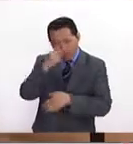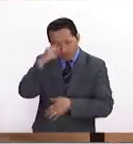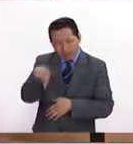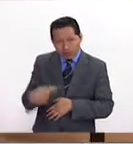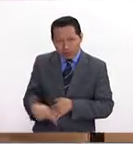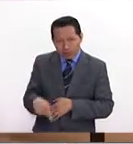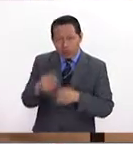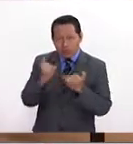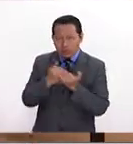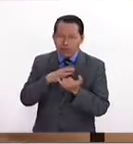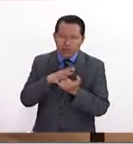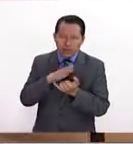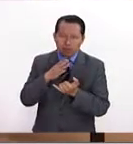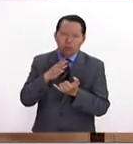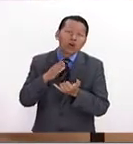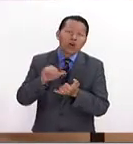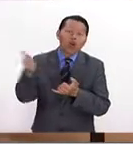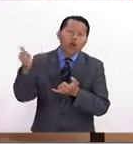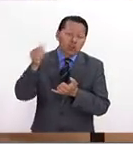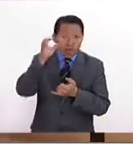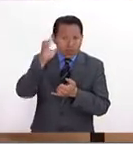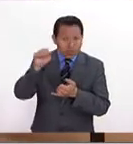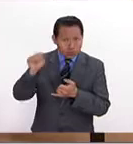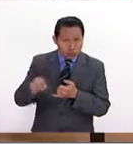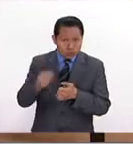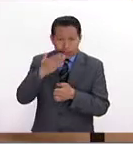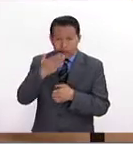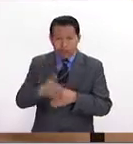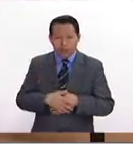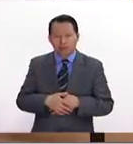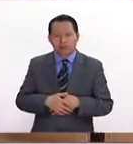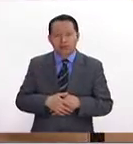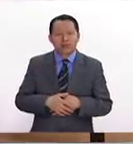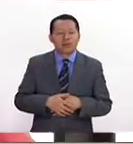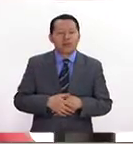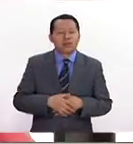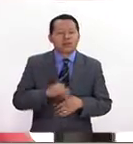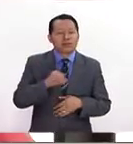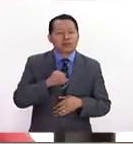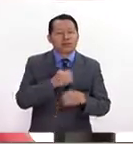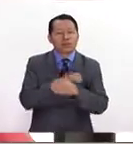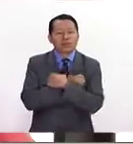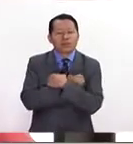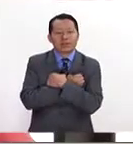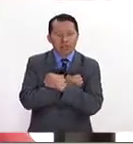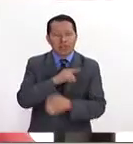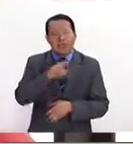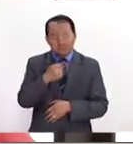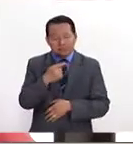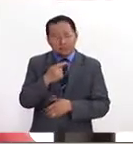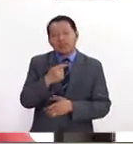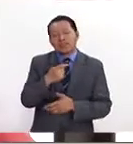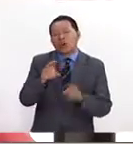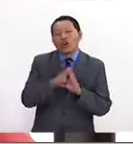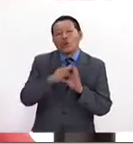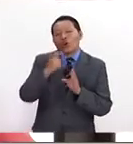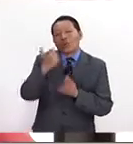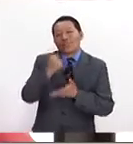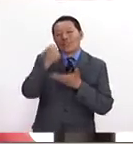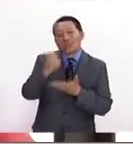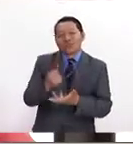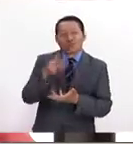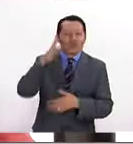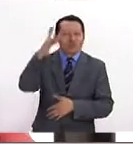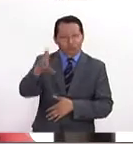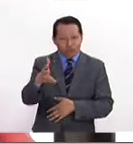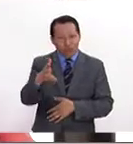sido muy fructífero en países como Corea del Sur. Por la educación es una inversión hacia el futuro.